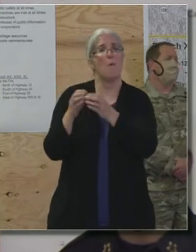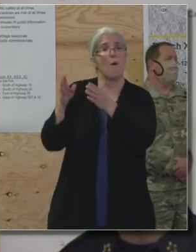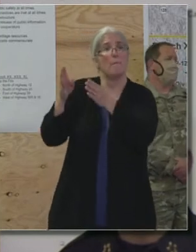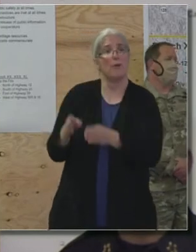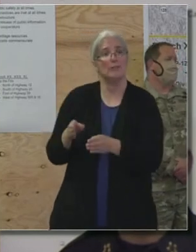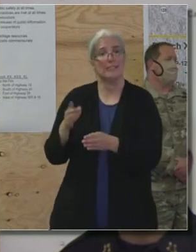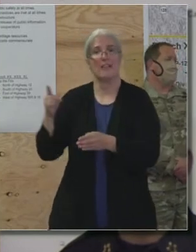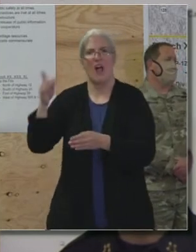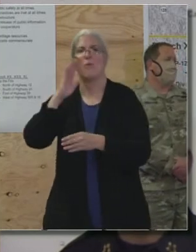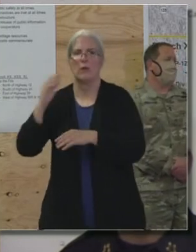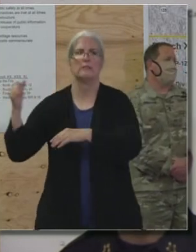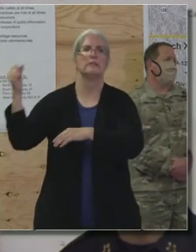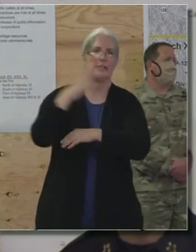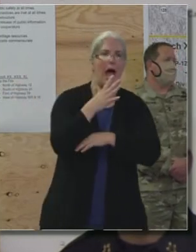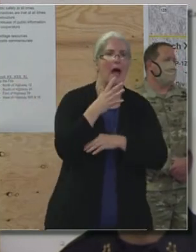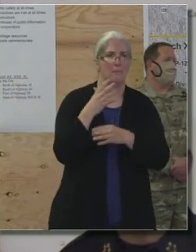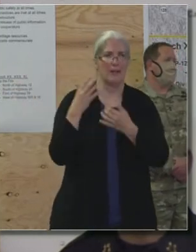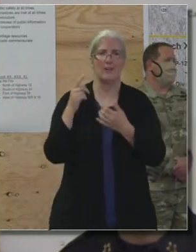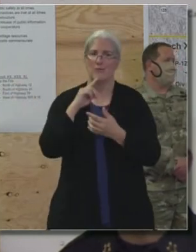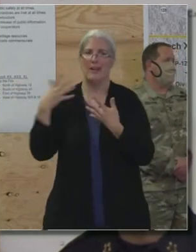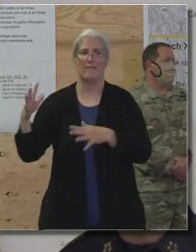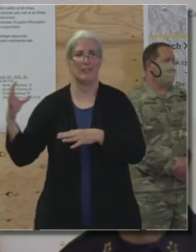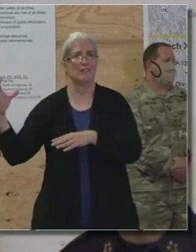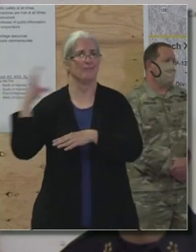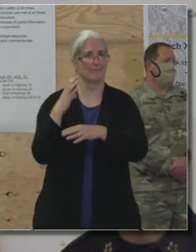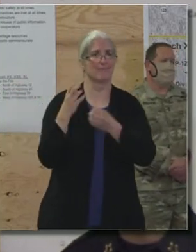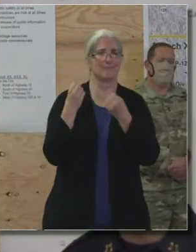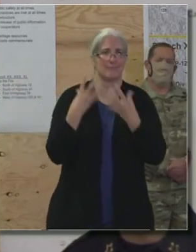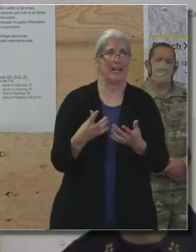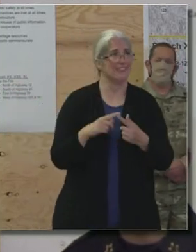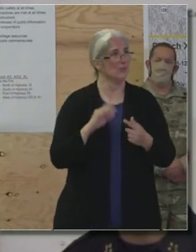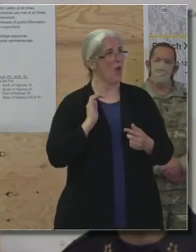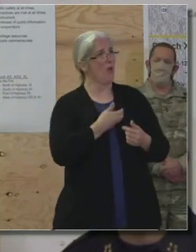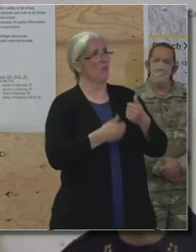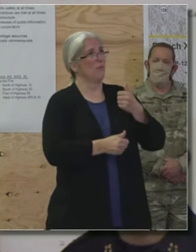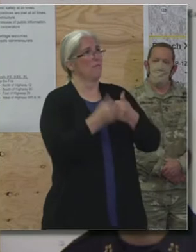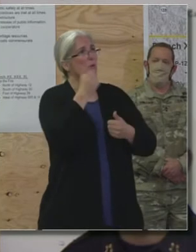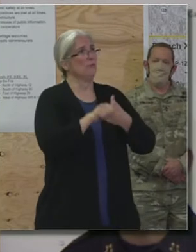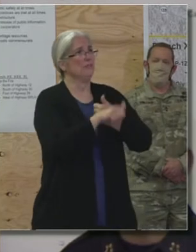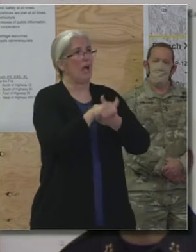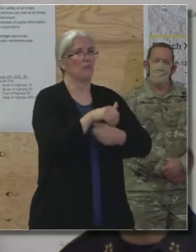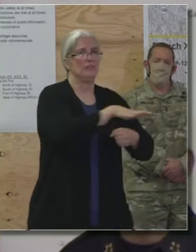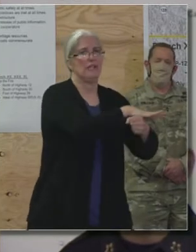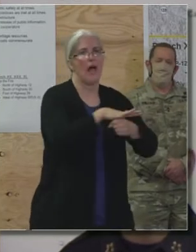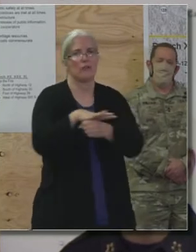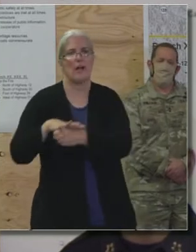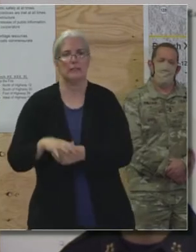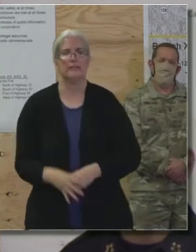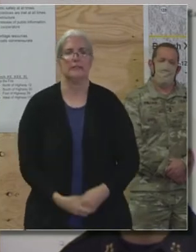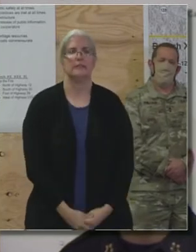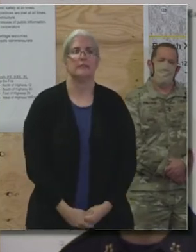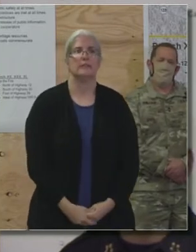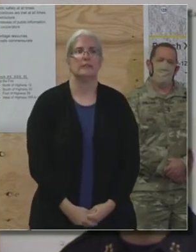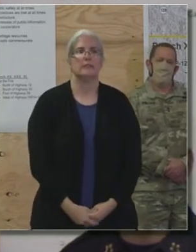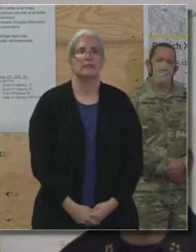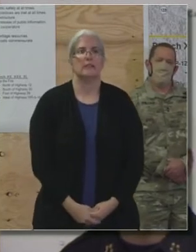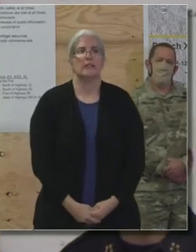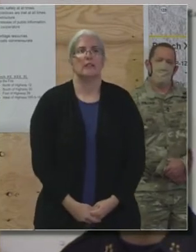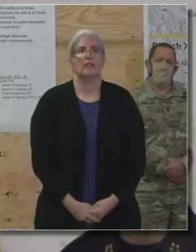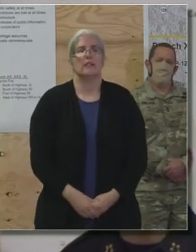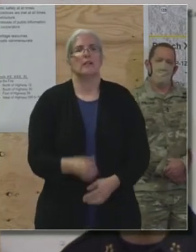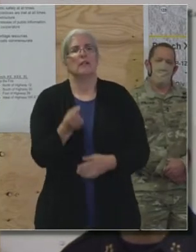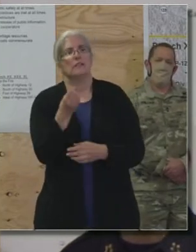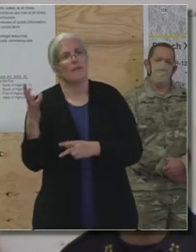enviar a esa persona a las comunidades más vulnerables del estado hubo varias preguntas